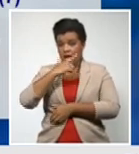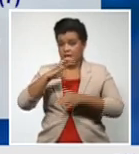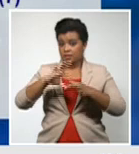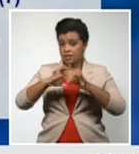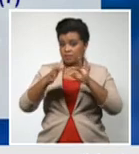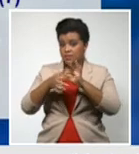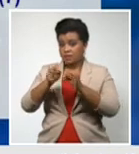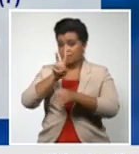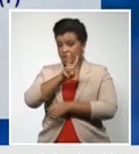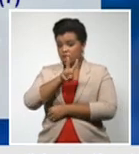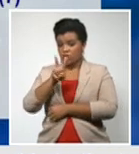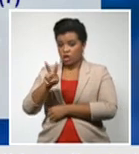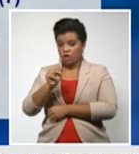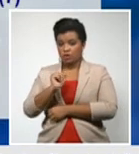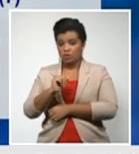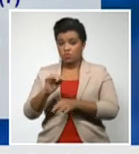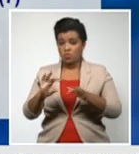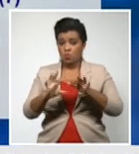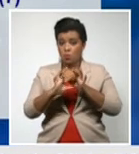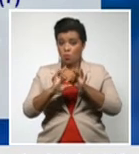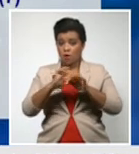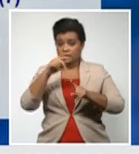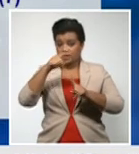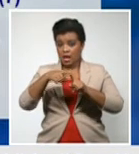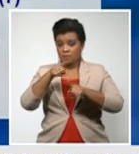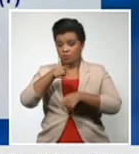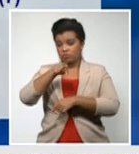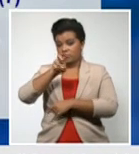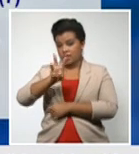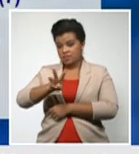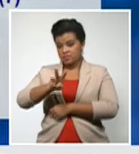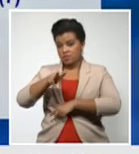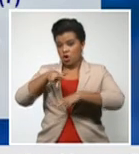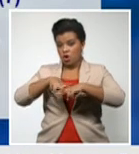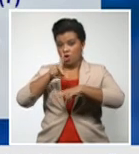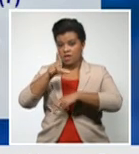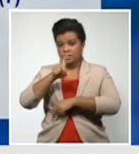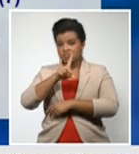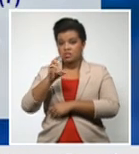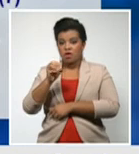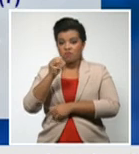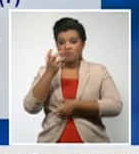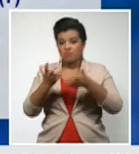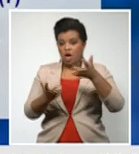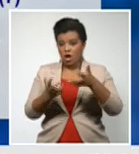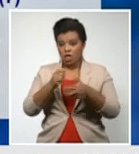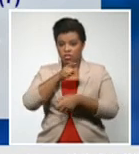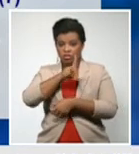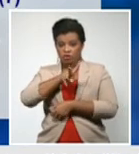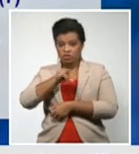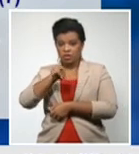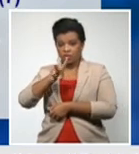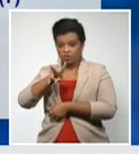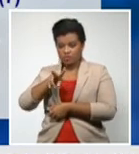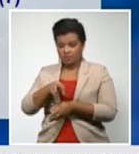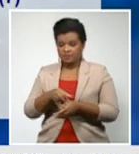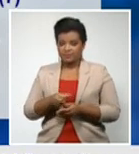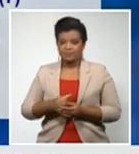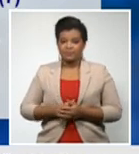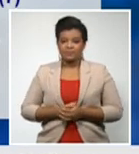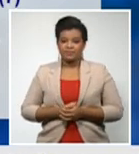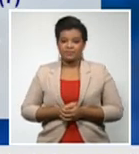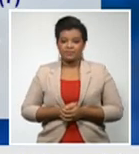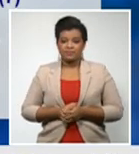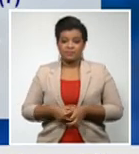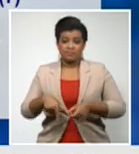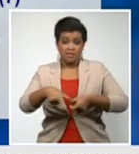22. Guantánamo, 13. Holguín y Cienfuegos con 12 cada uno. El municipio